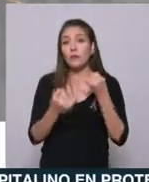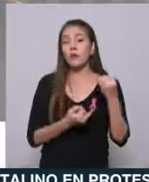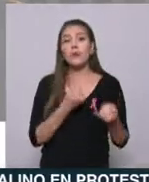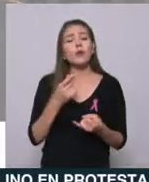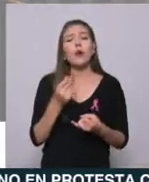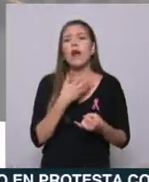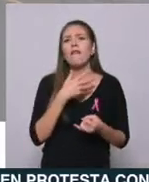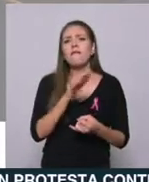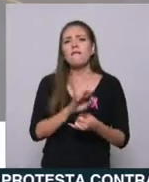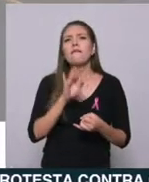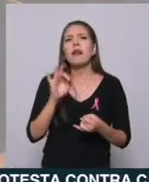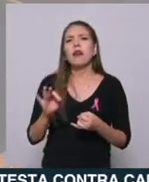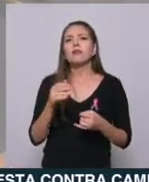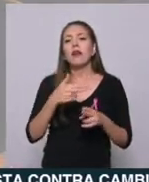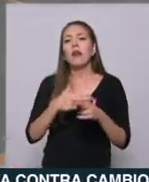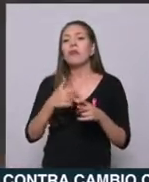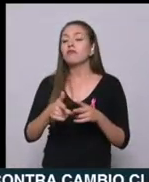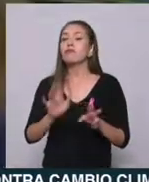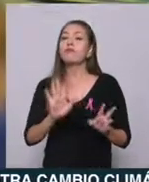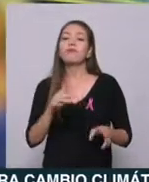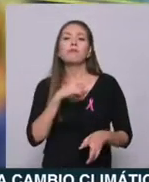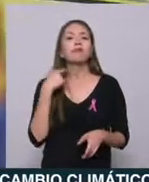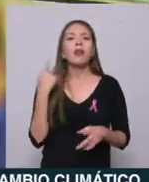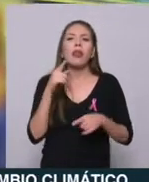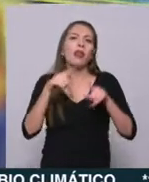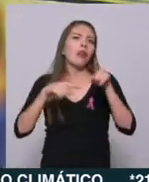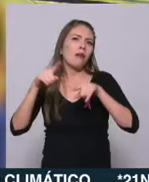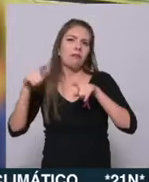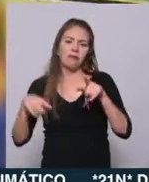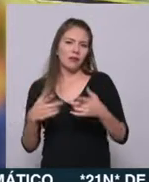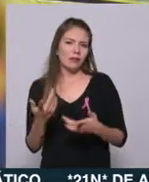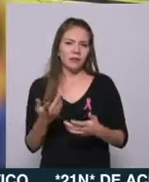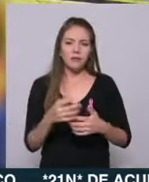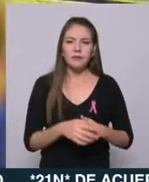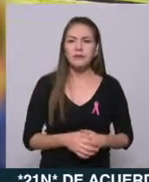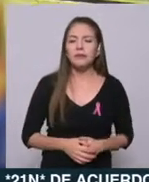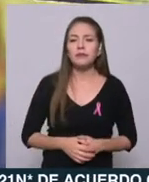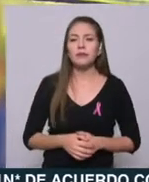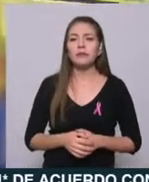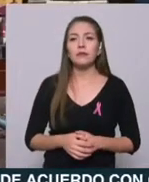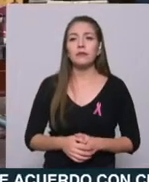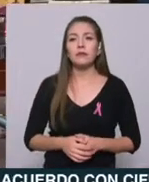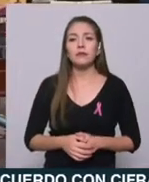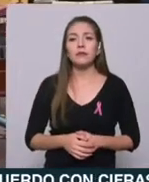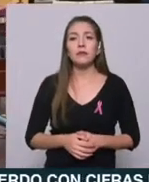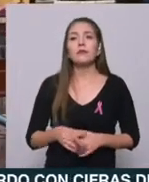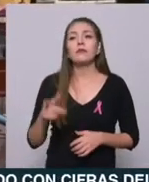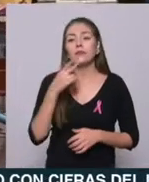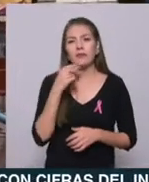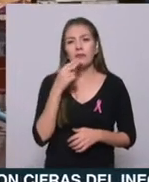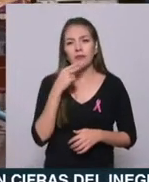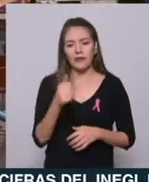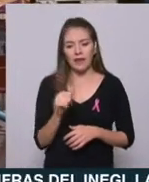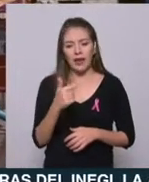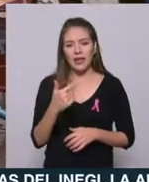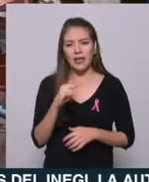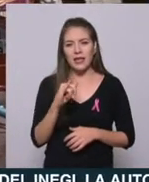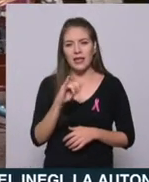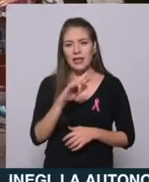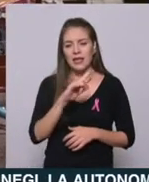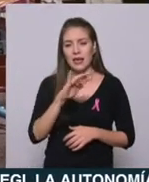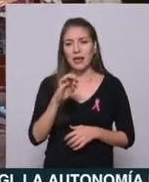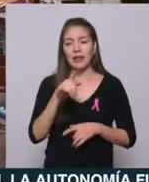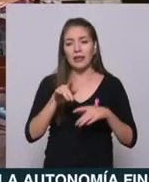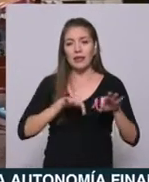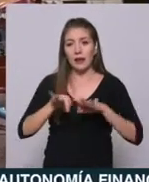juego. Es la vida útil que tiene. Para Aguirre, trabajador de la feria de Tacubaya, estas suspensiones afectan a muchas